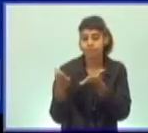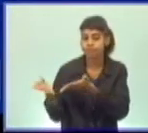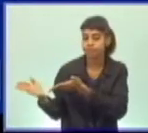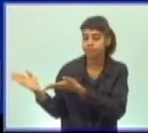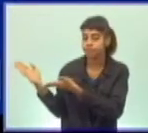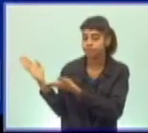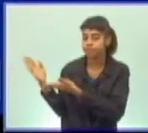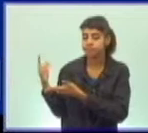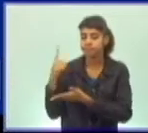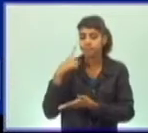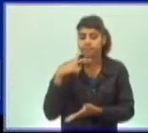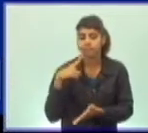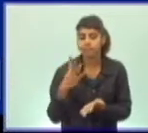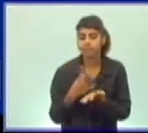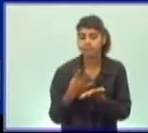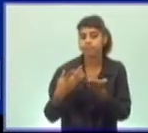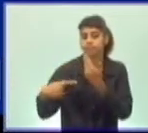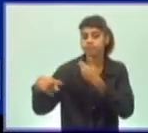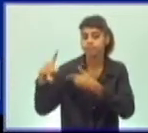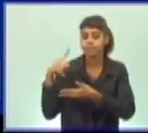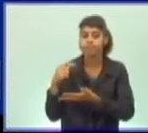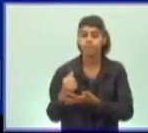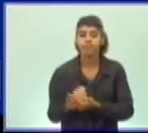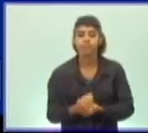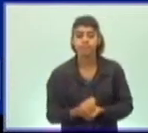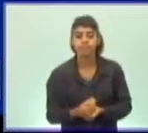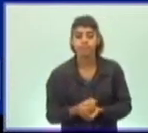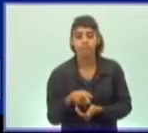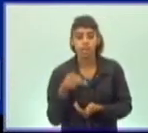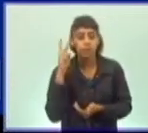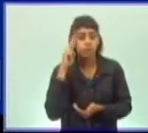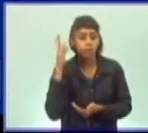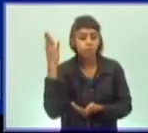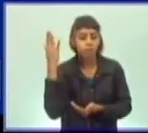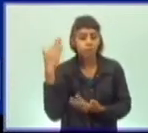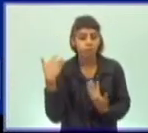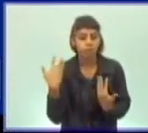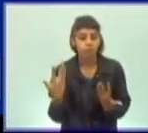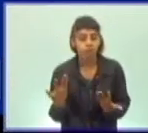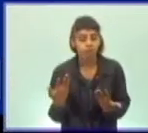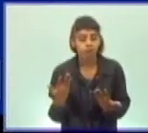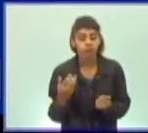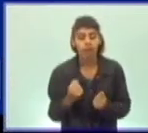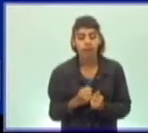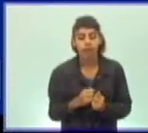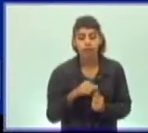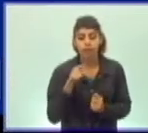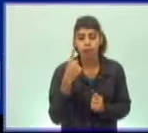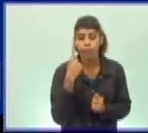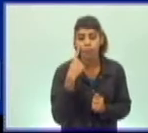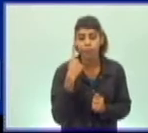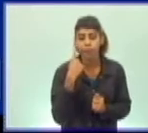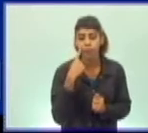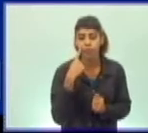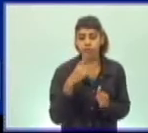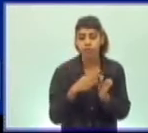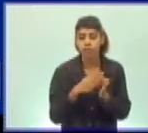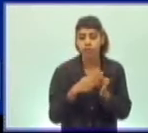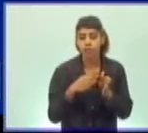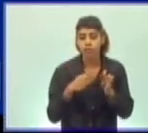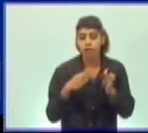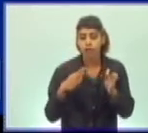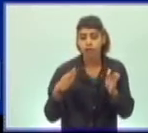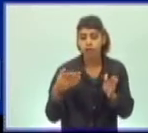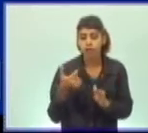que ya veíamos en el encuentro anterior. Y ustedes recordarán que habíamos visto que el tamaño del átomo aumentaba. ¿Pero por